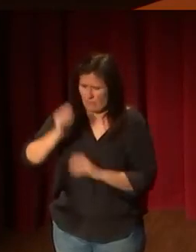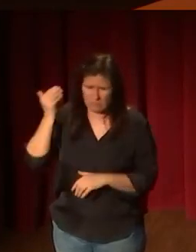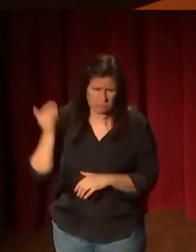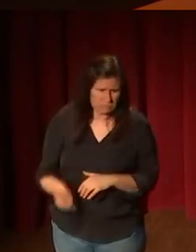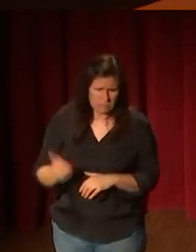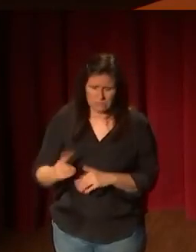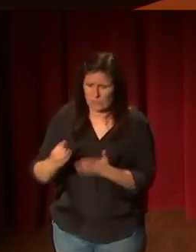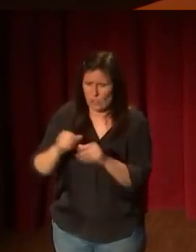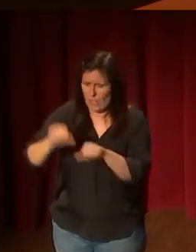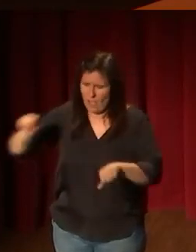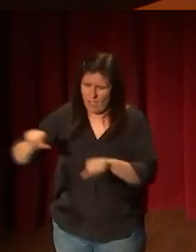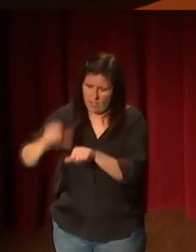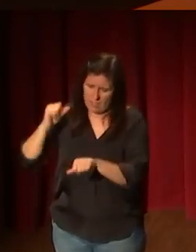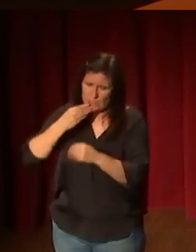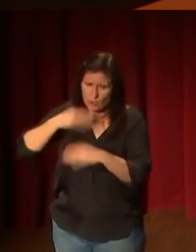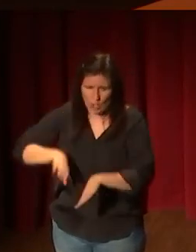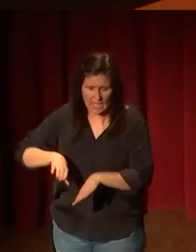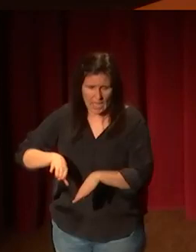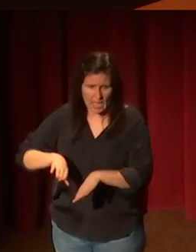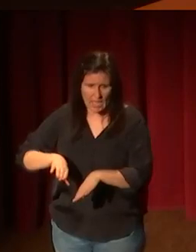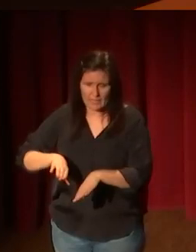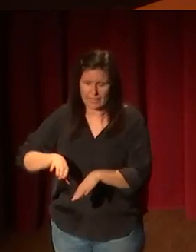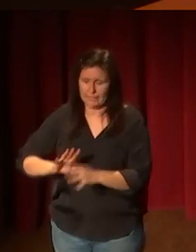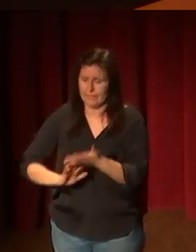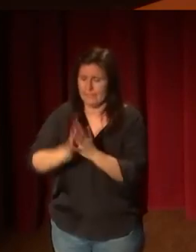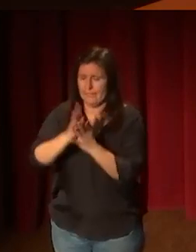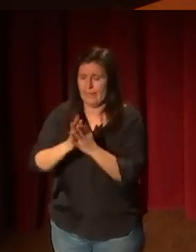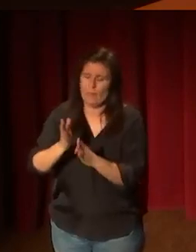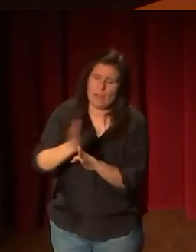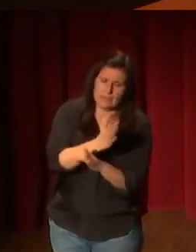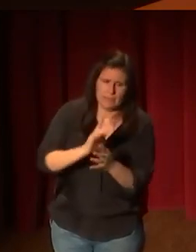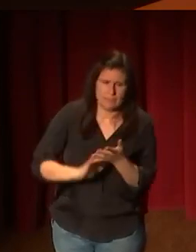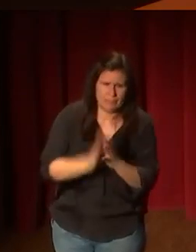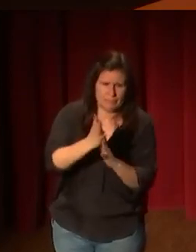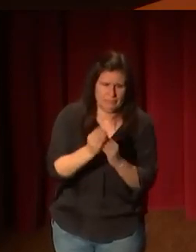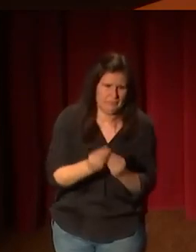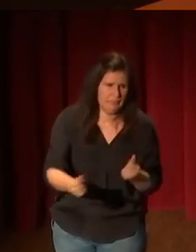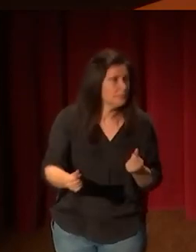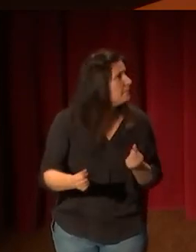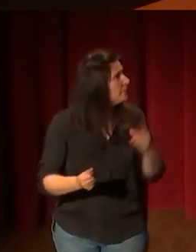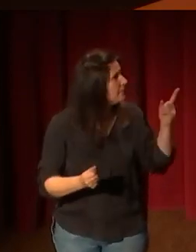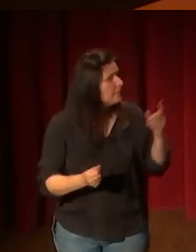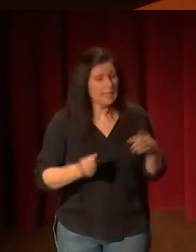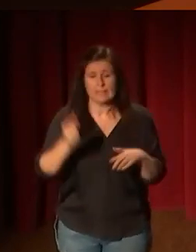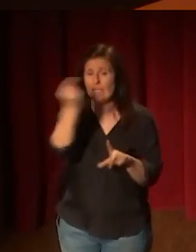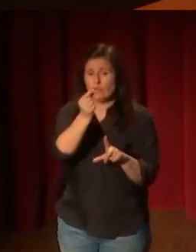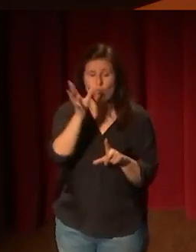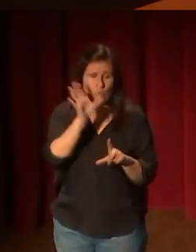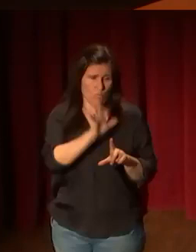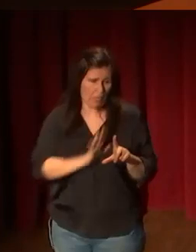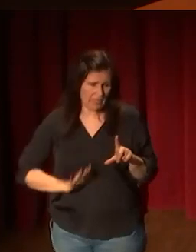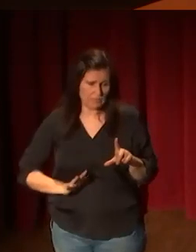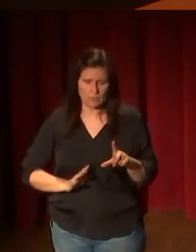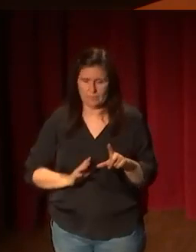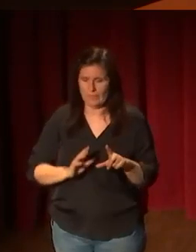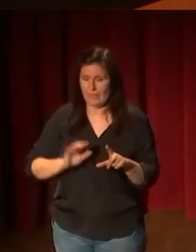toda su historia que la destruyeron parcialmente este es un boceto que hace juan de villanueva maestro